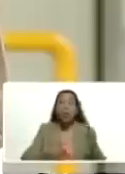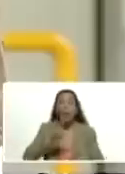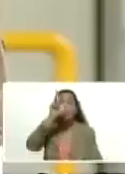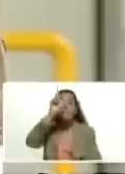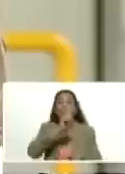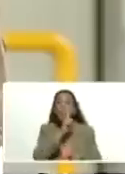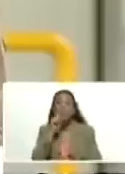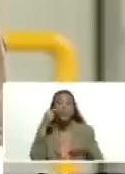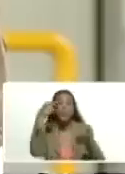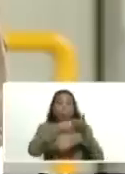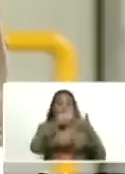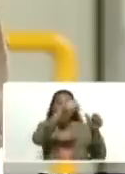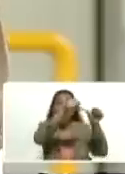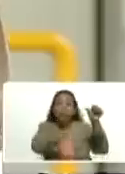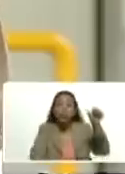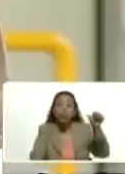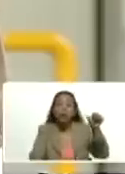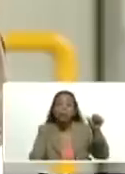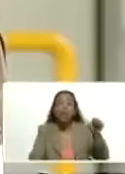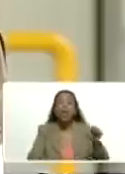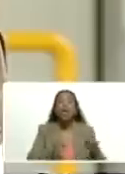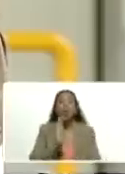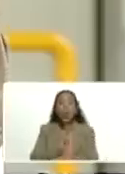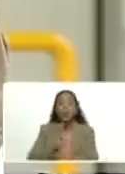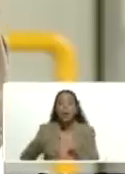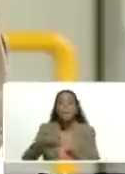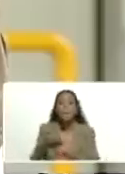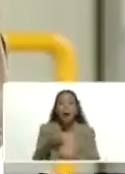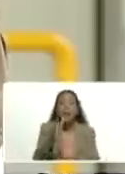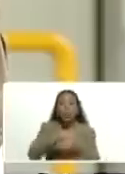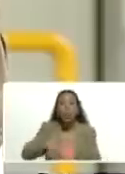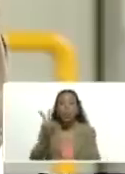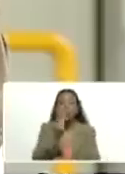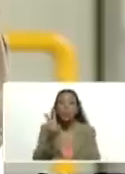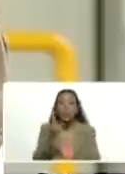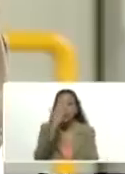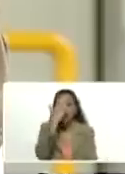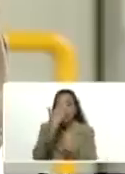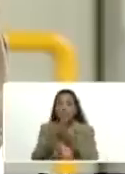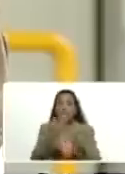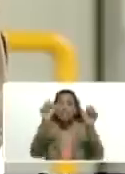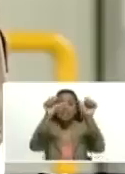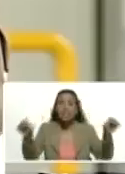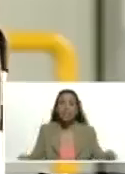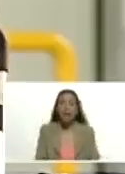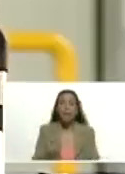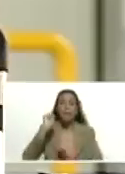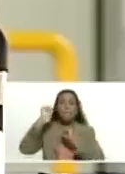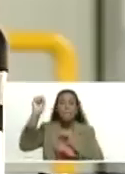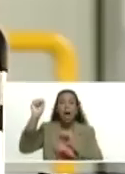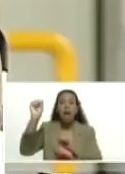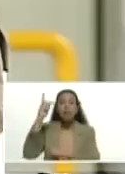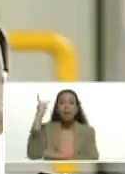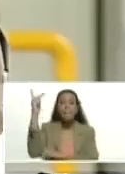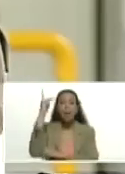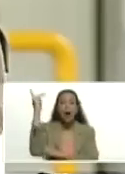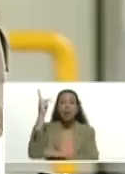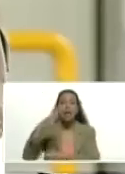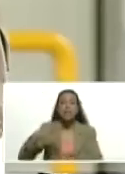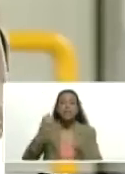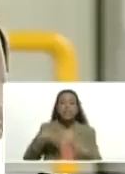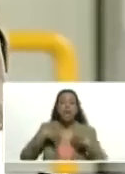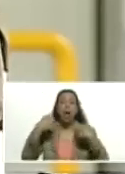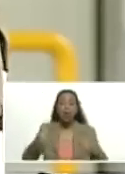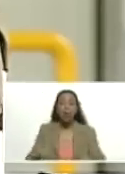pescadores y pescadoras, acuicultores y acuicultoras del país ante el Sistema de Patria para el Plan de Seguridad